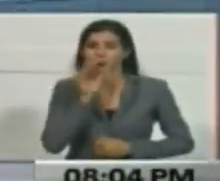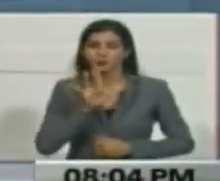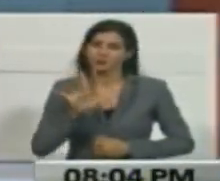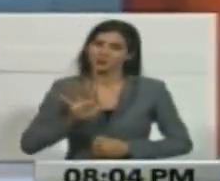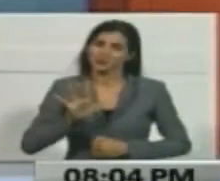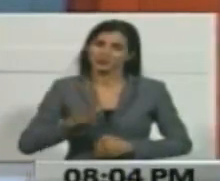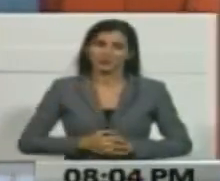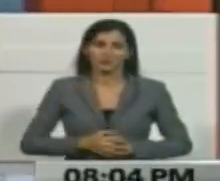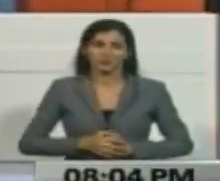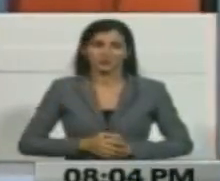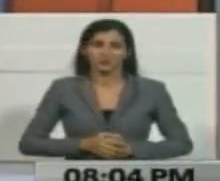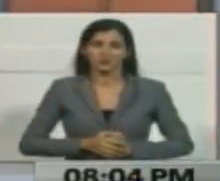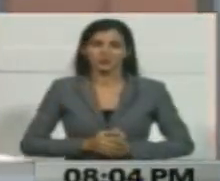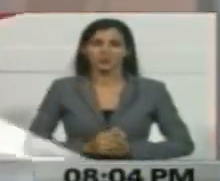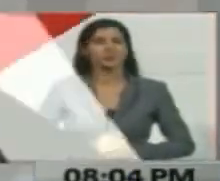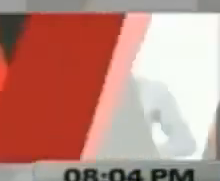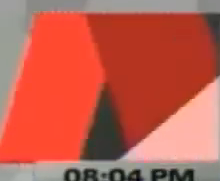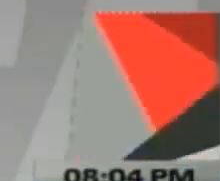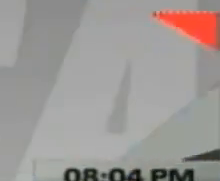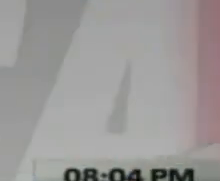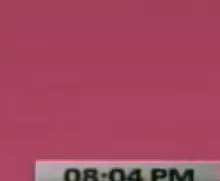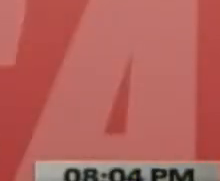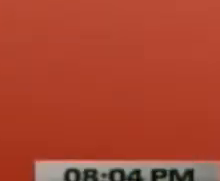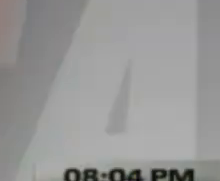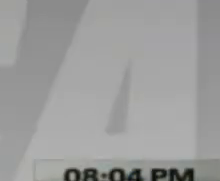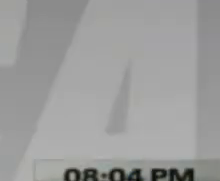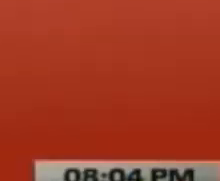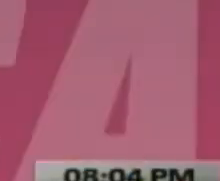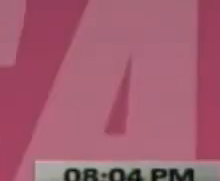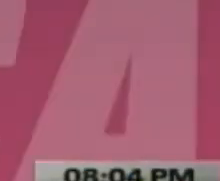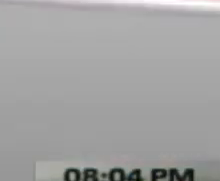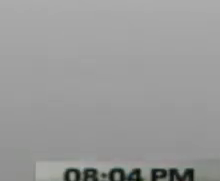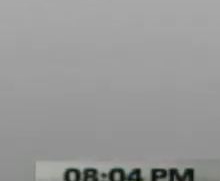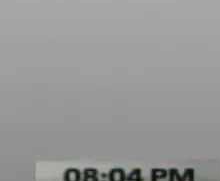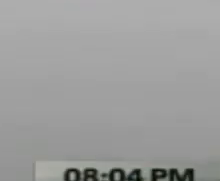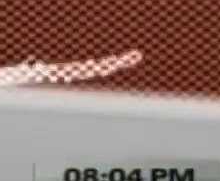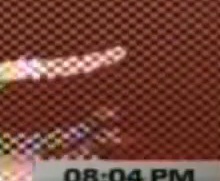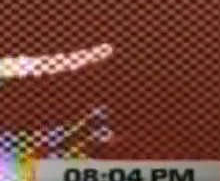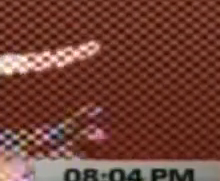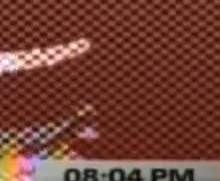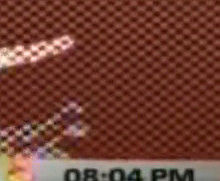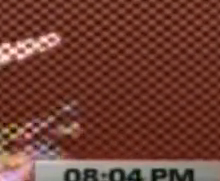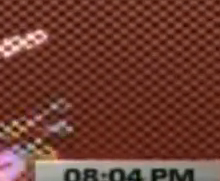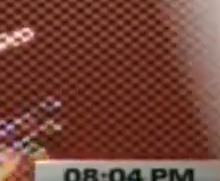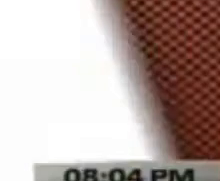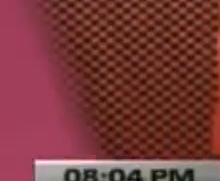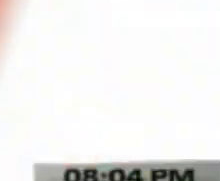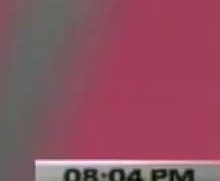¡Ah! ¡Ah! ¡Ah!